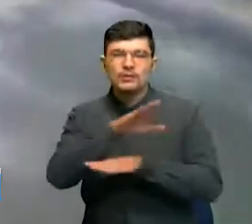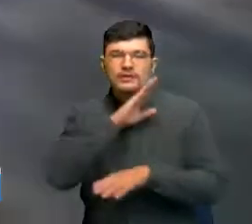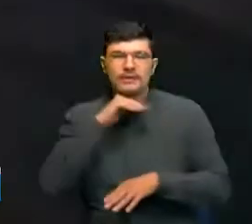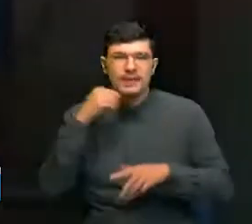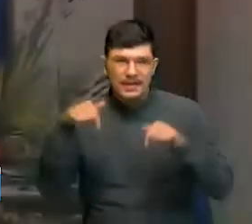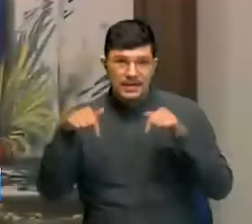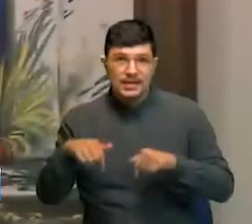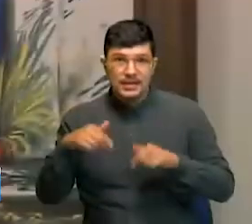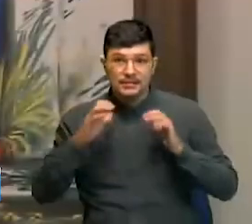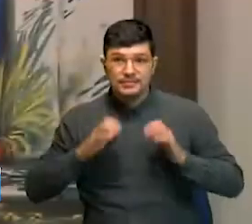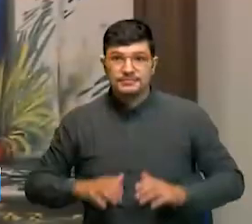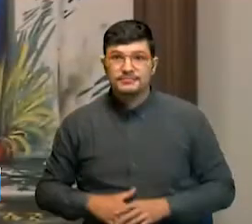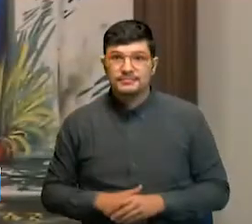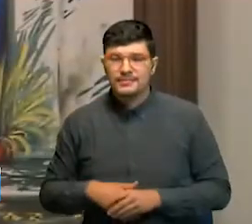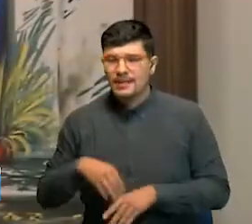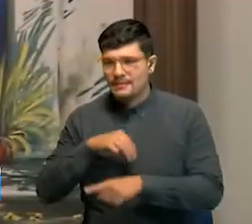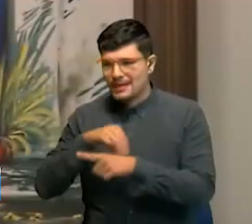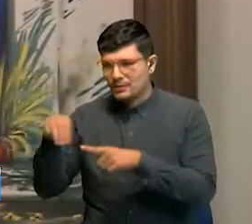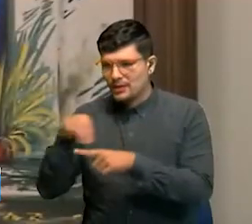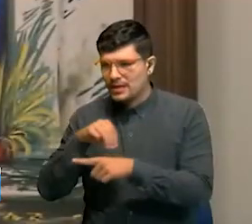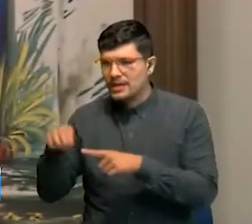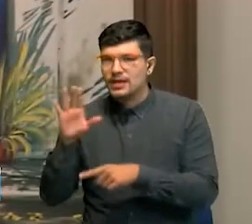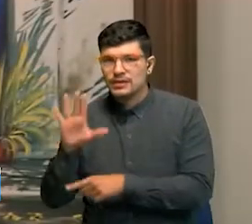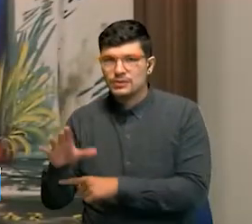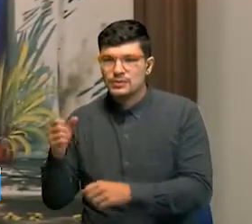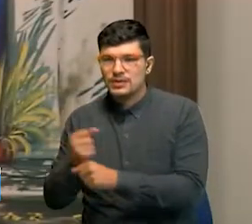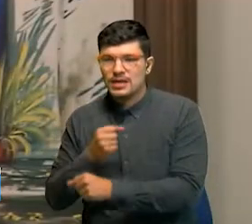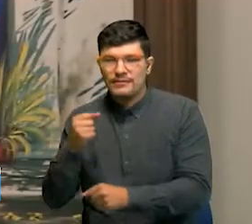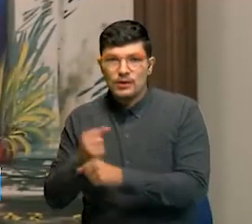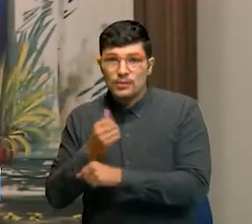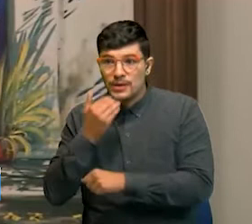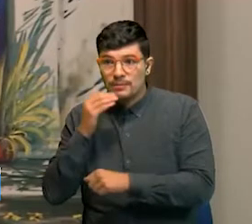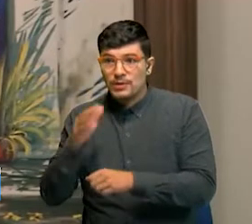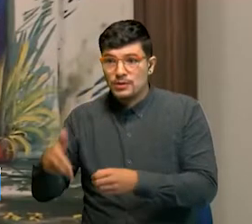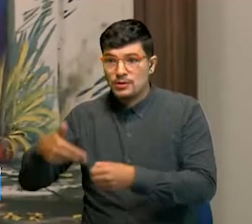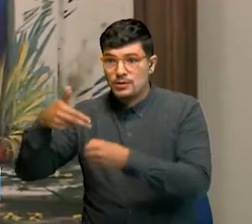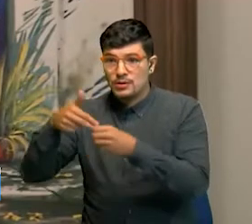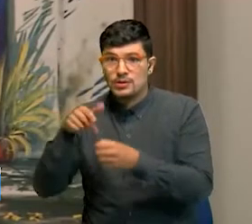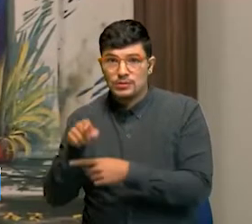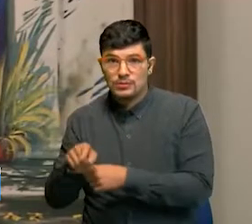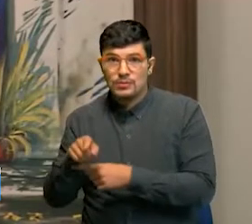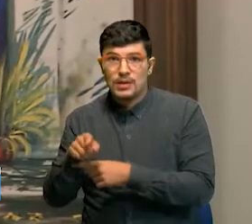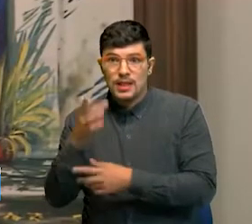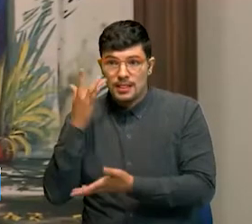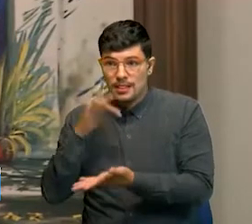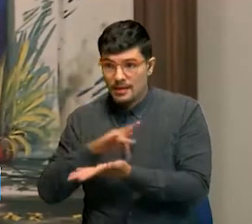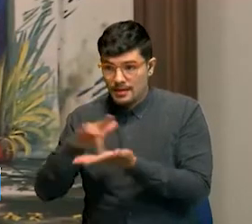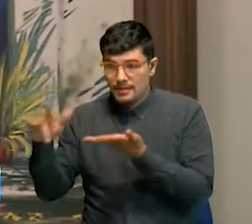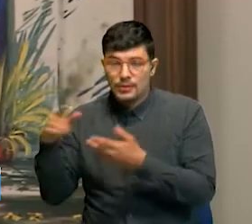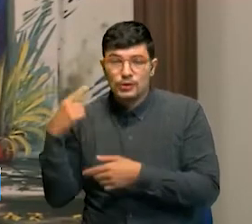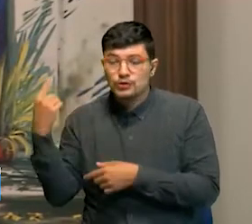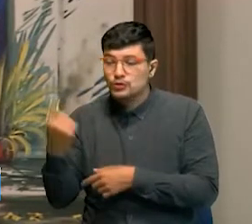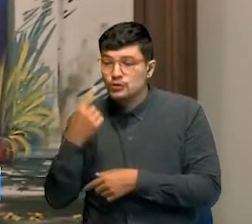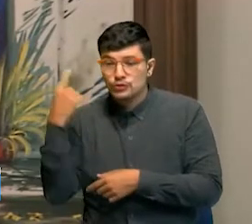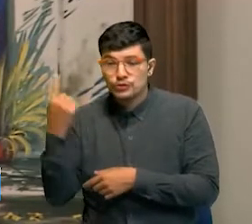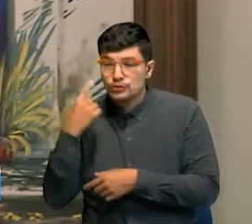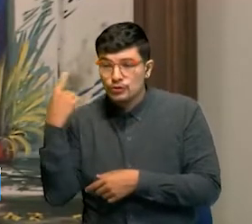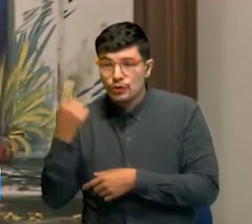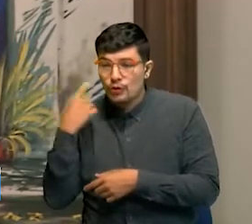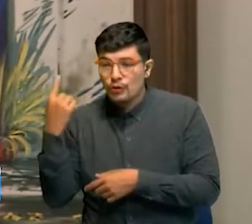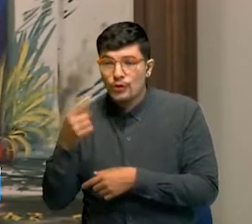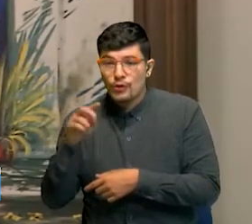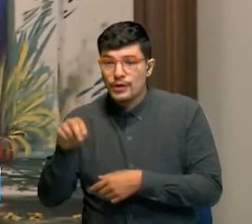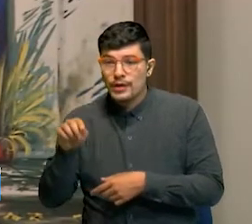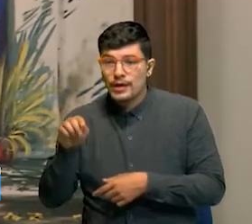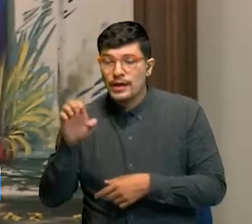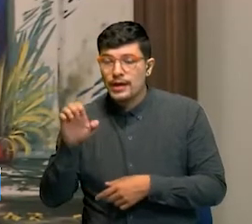El caso de Metrolínea es que Metrolínea está trabajando, inicialmente se dijo que trabajaba con combustibles limpios y trabajaba única y exclusivamente con Euro 4